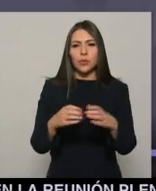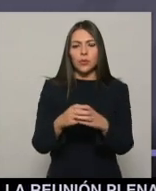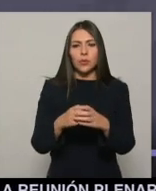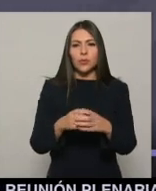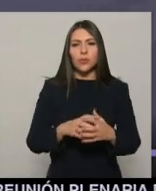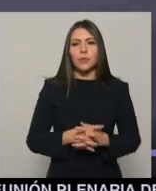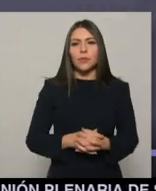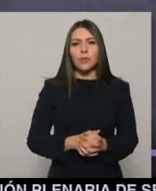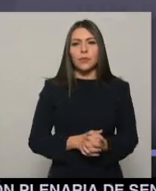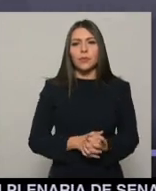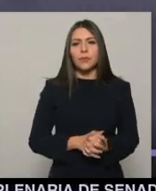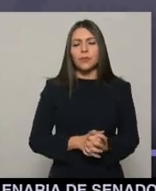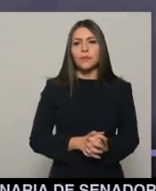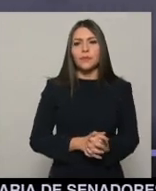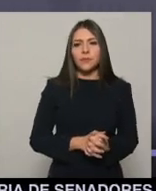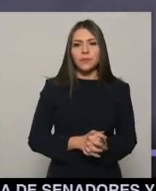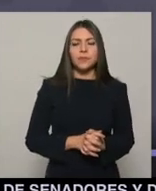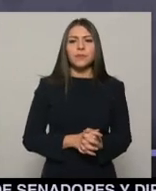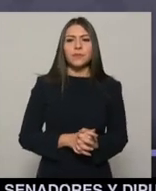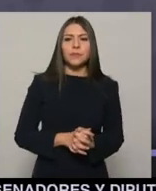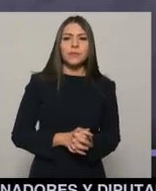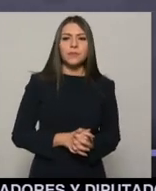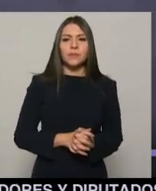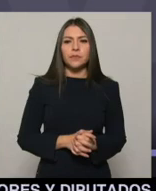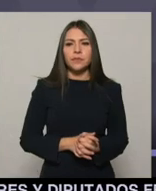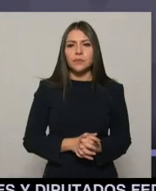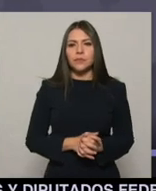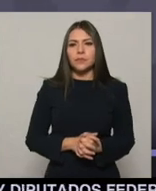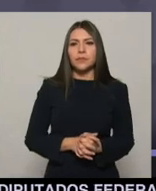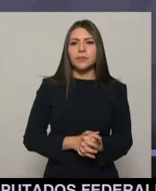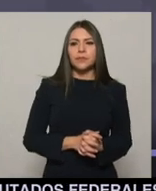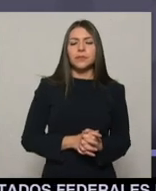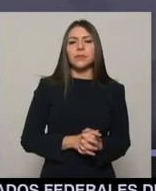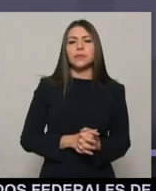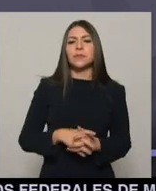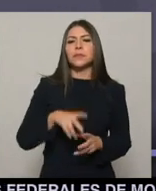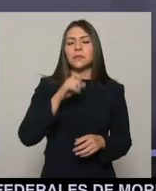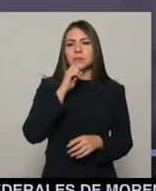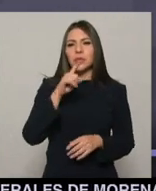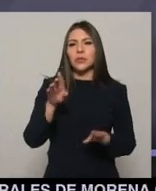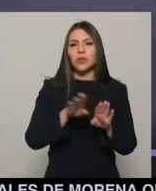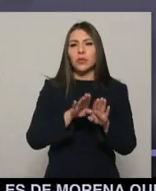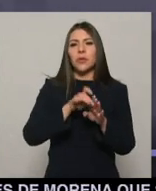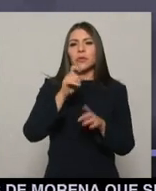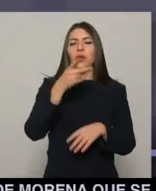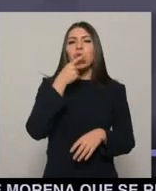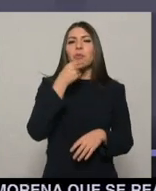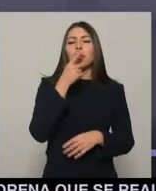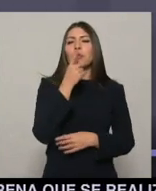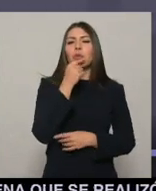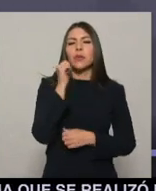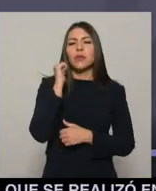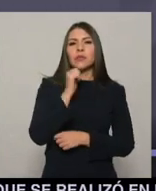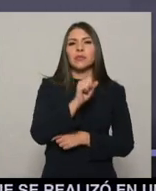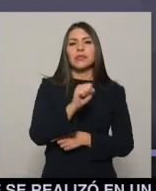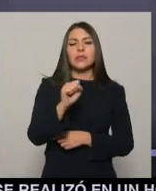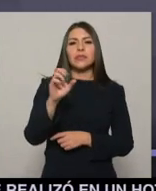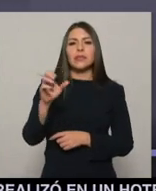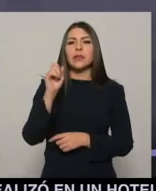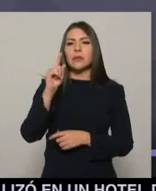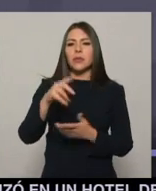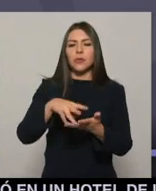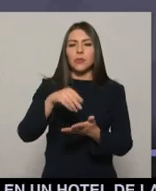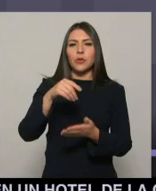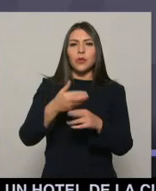la diamantina, ¿no? Con el momento en el que le lanzan al secretario, a Jesús Horta, el secretario de Seguridad Ciudadana, le lanzan